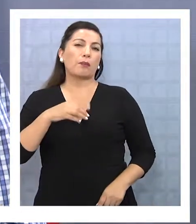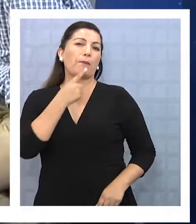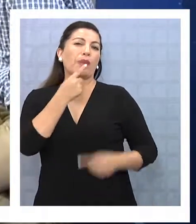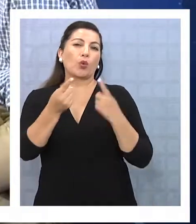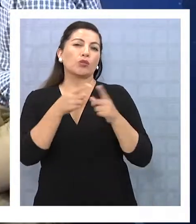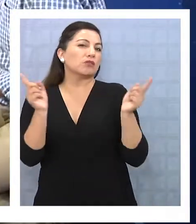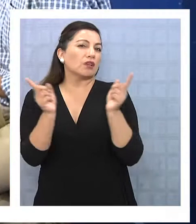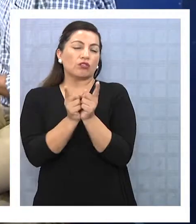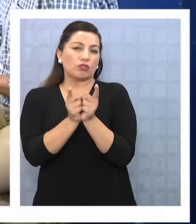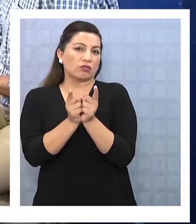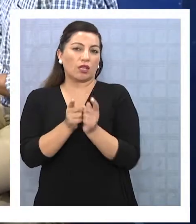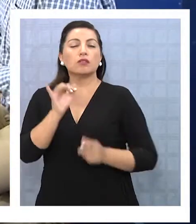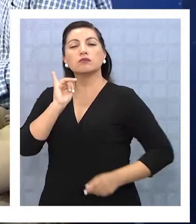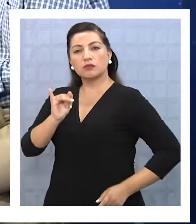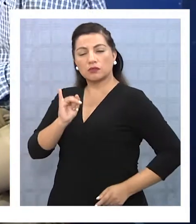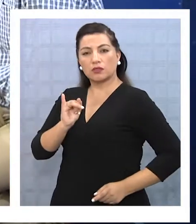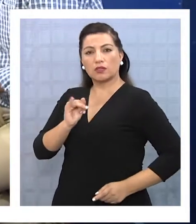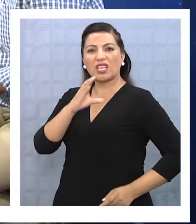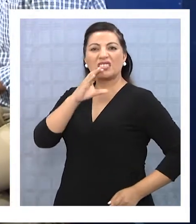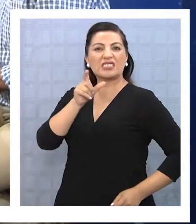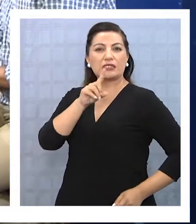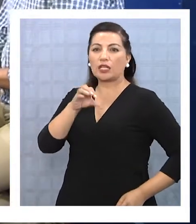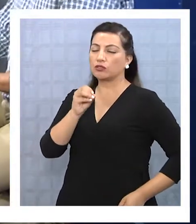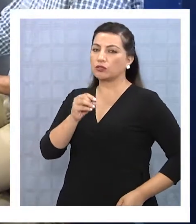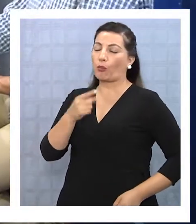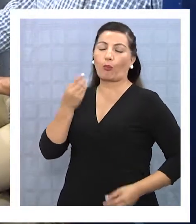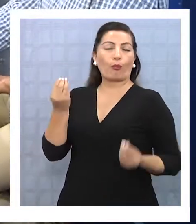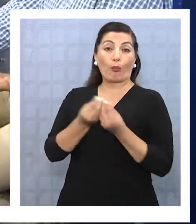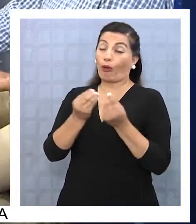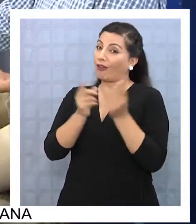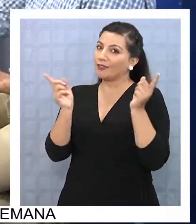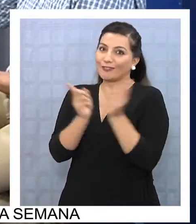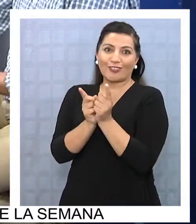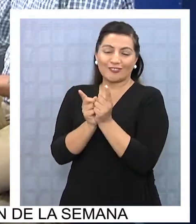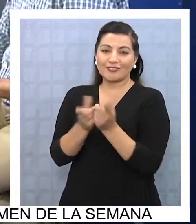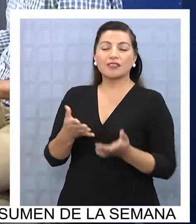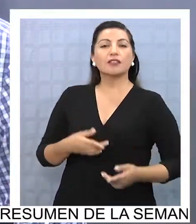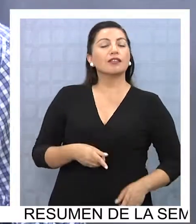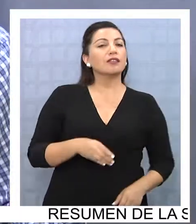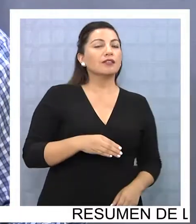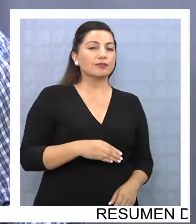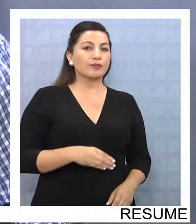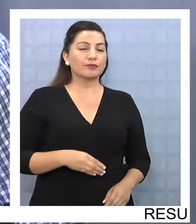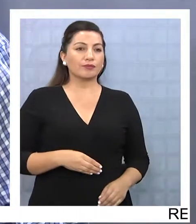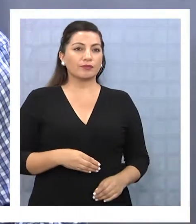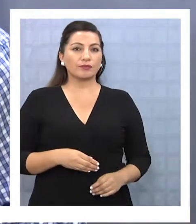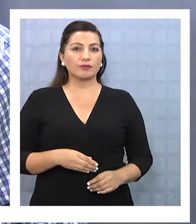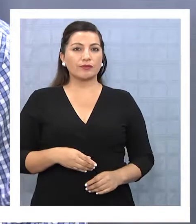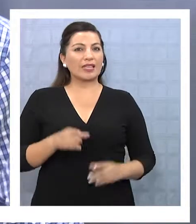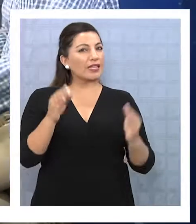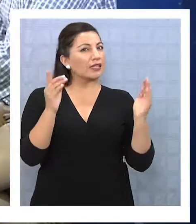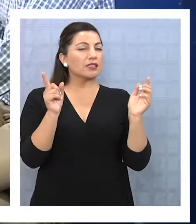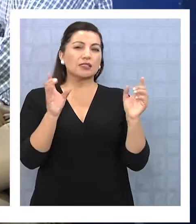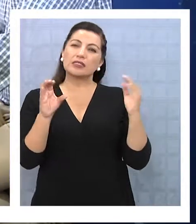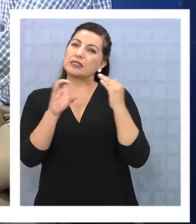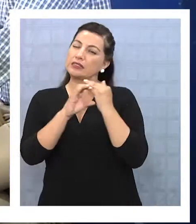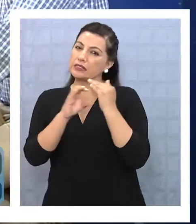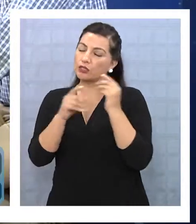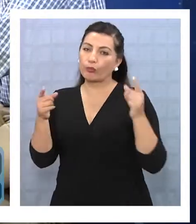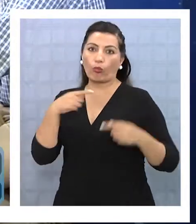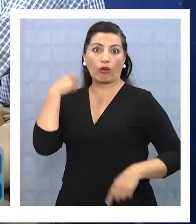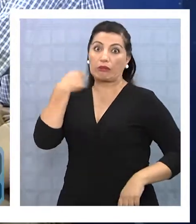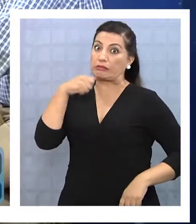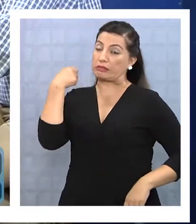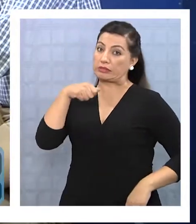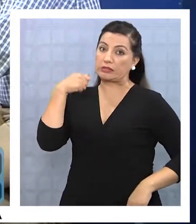Claro, era un censo abreviado. Era demasiado abreviado. Demasiado abreviado, sí. Y bueno, y el censo que ahora, se hizo en fue un censo abreviado, pero costó muy caro.